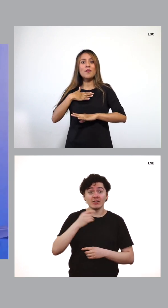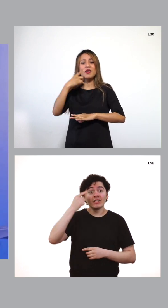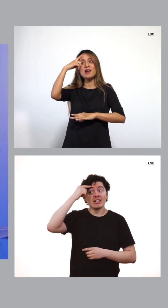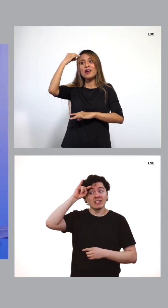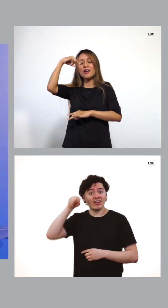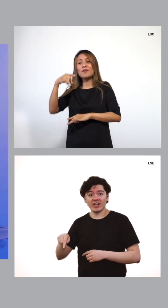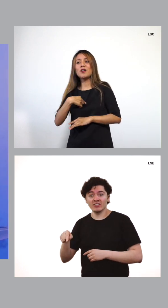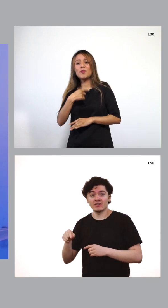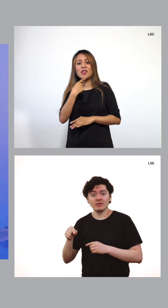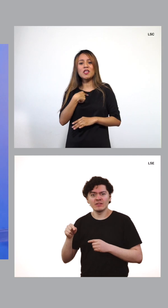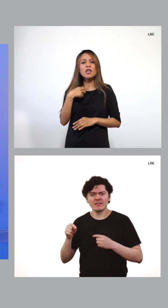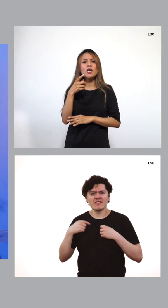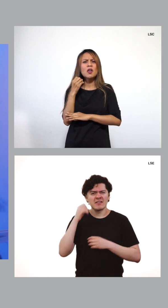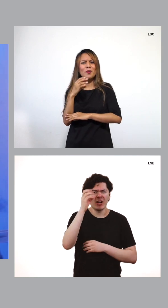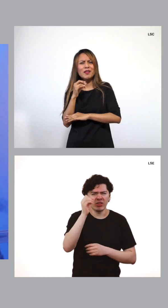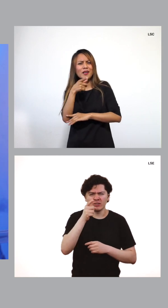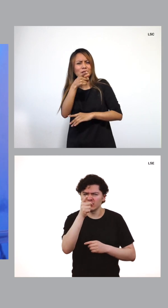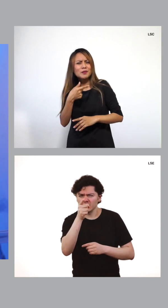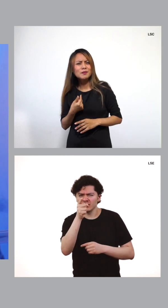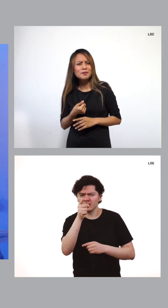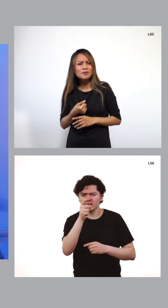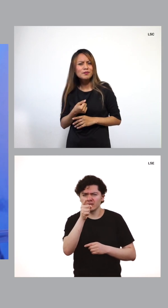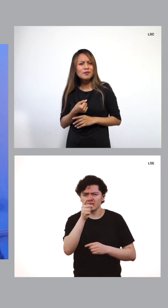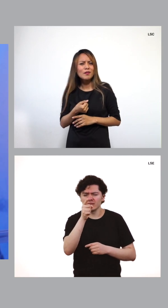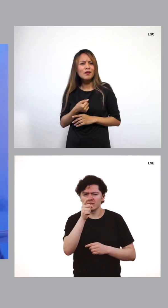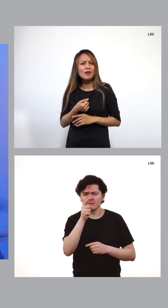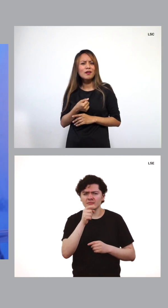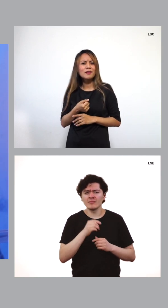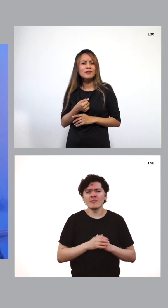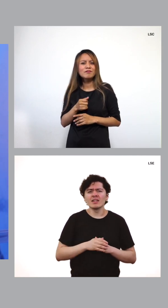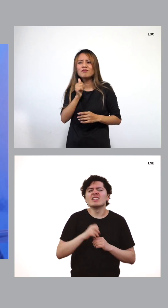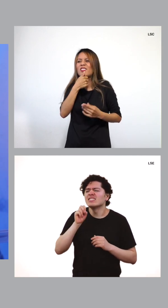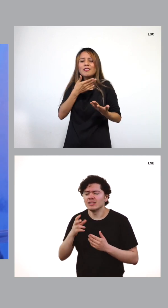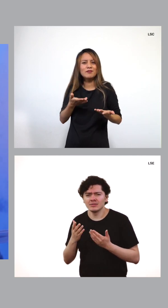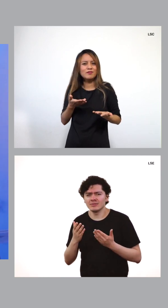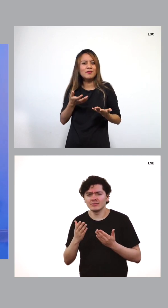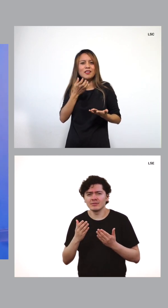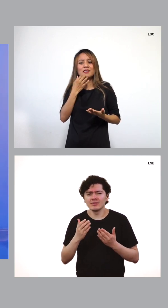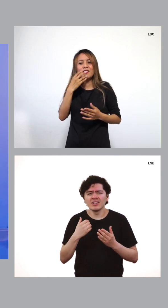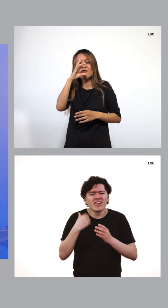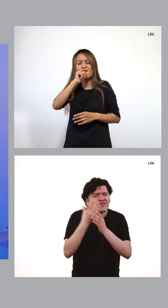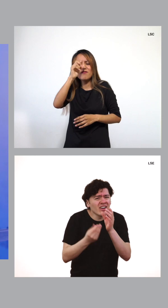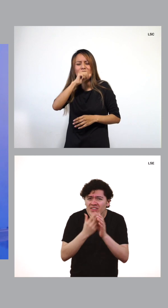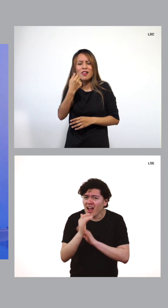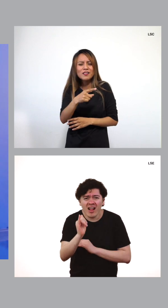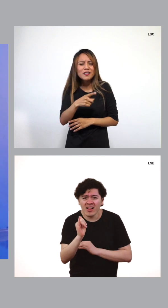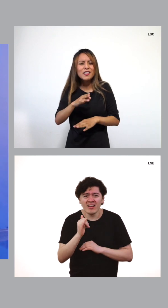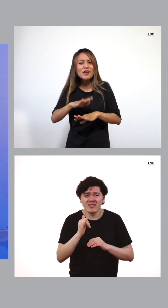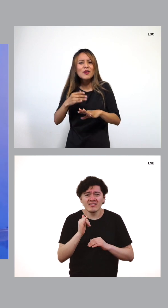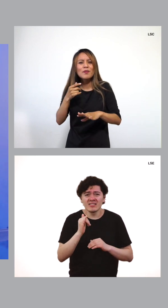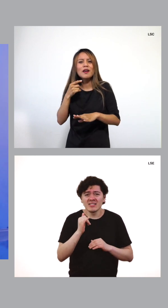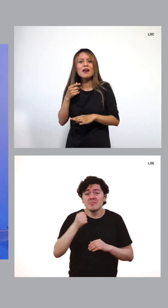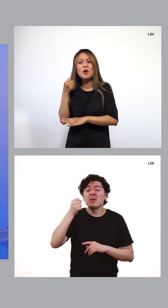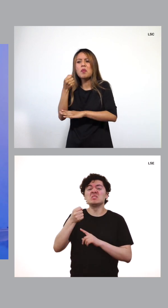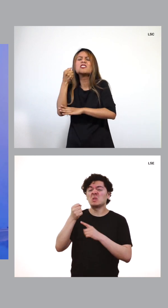de personas, da igual, para predicar, esto es la mentira que viene a mi mente: ¿quién eres tú con todos tus fallos para hablar a la gente de